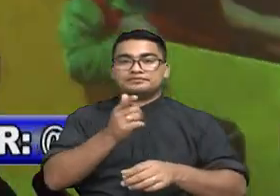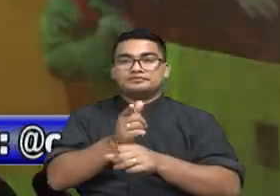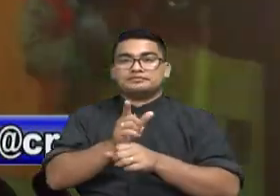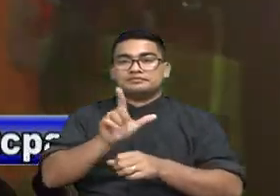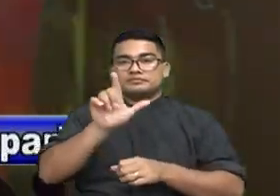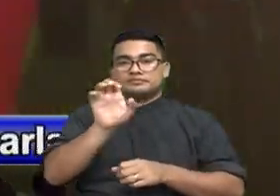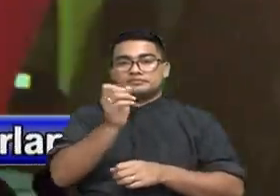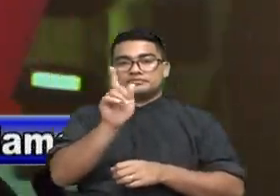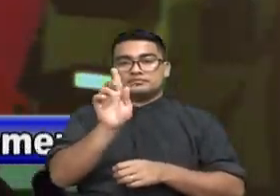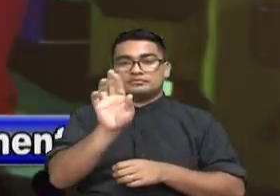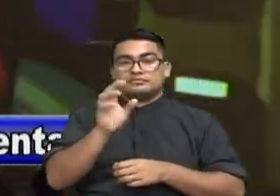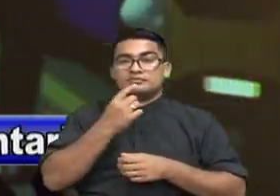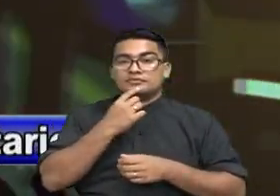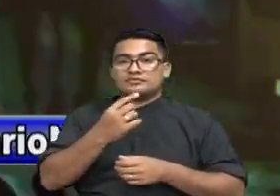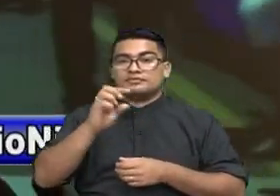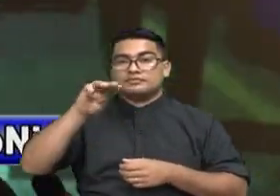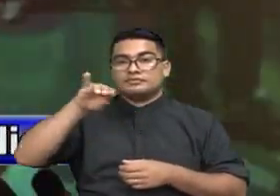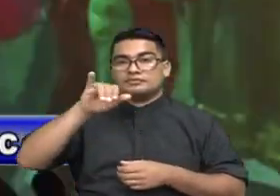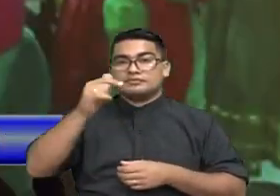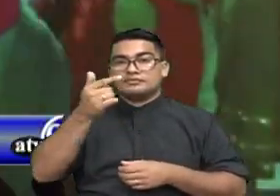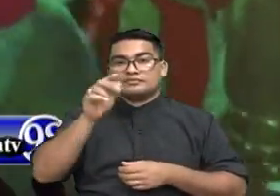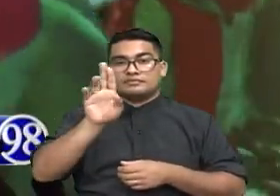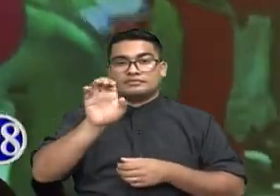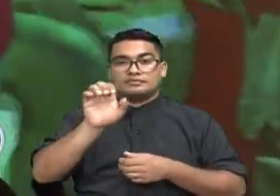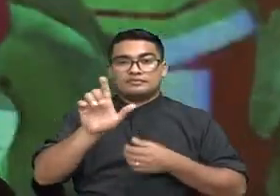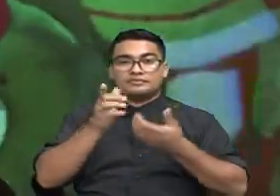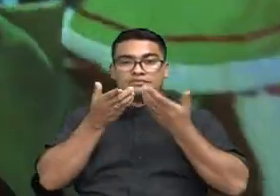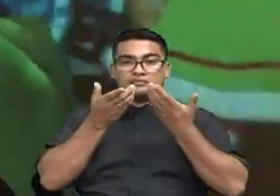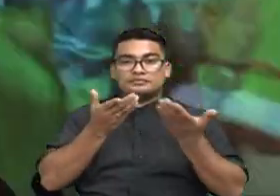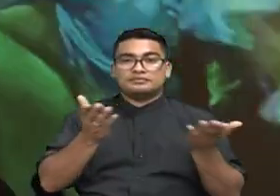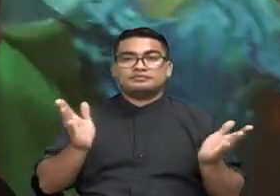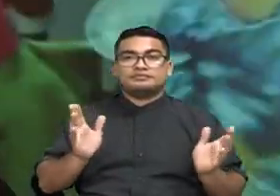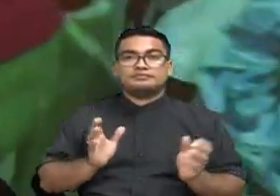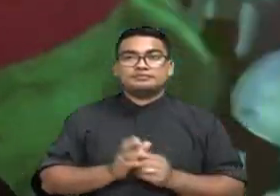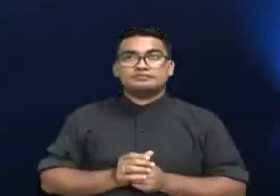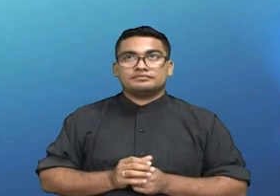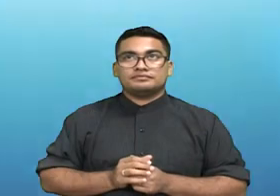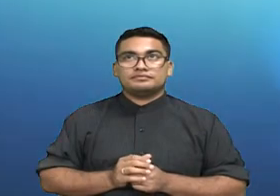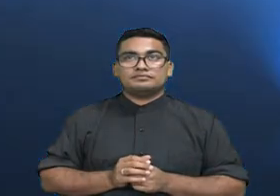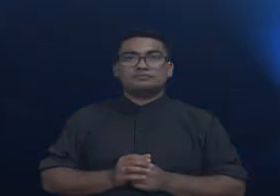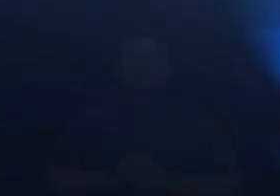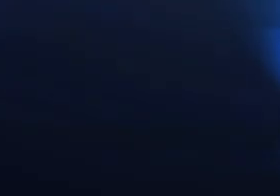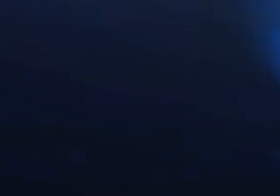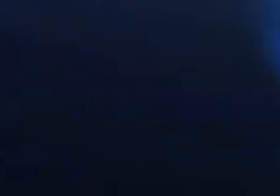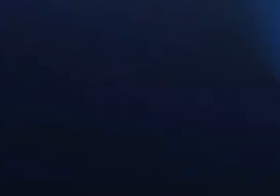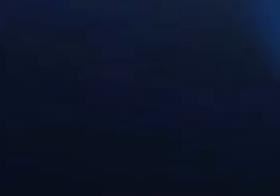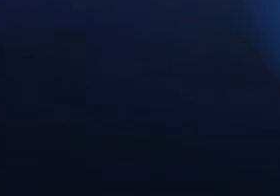de Lester Mora para el canal parlamentario, les informó Miguel Carranza Mena.